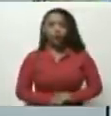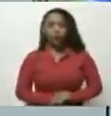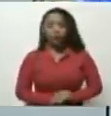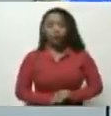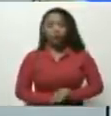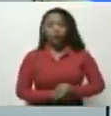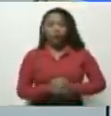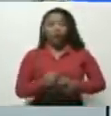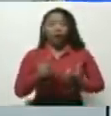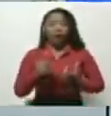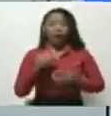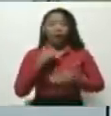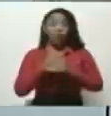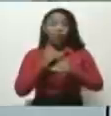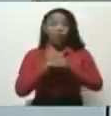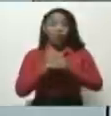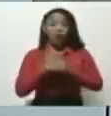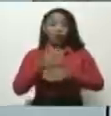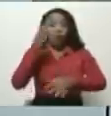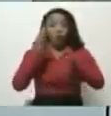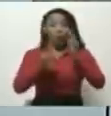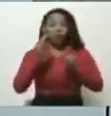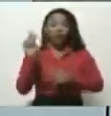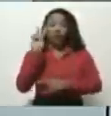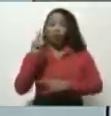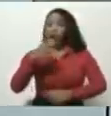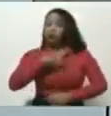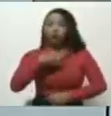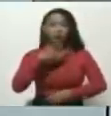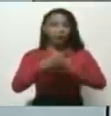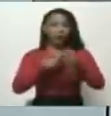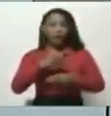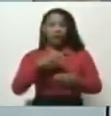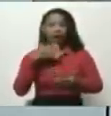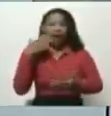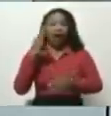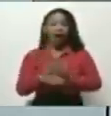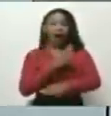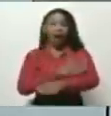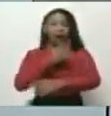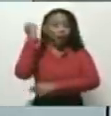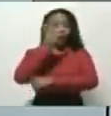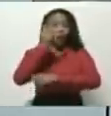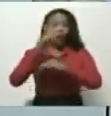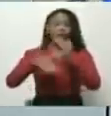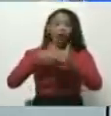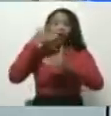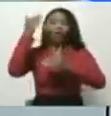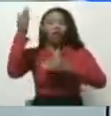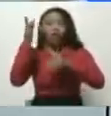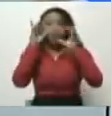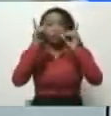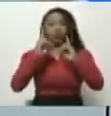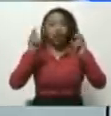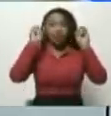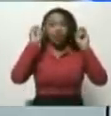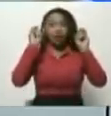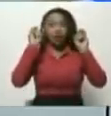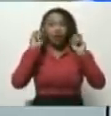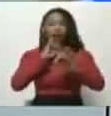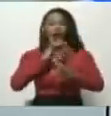inmunidad de jurisdicción. Venezuela no puede ser llevada ante tribunales extranjeros para decidir materias de interés